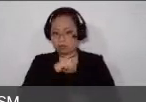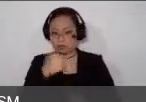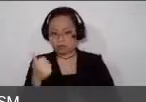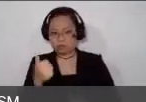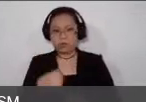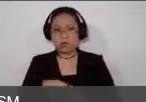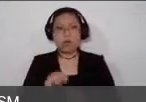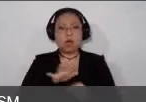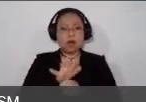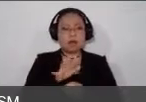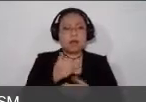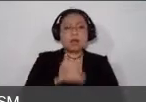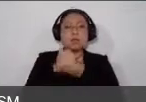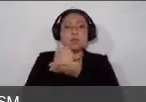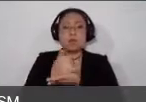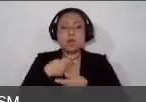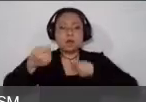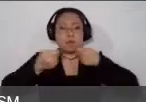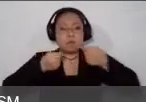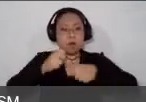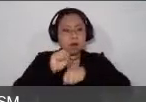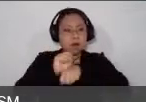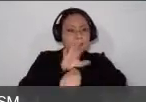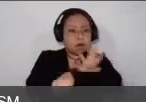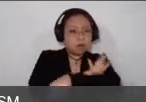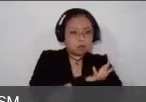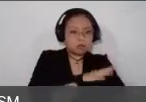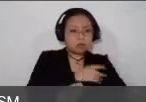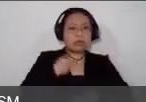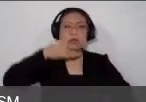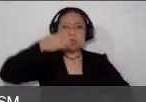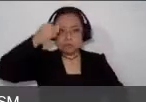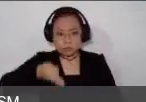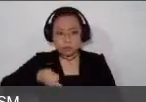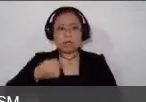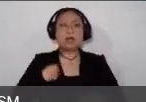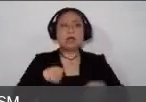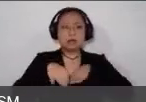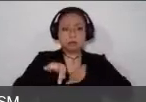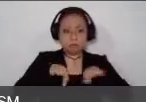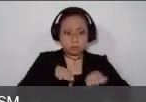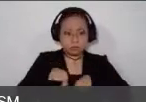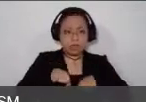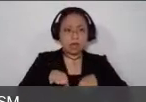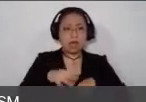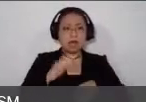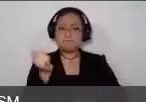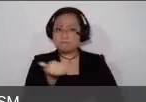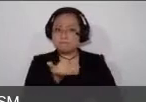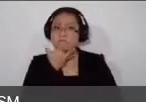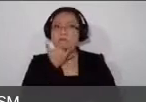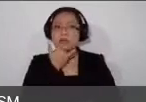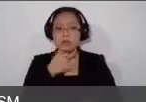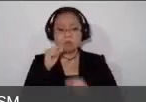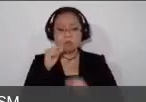a manejar esas emociones a aceptarlas a trabajarlas el perdón